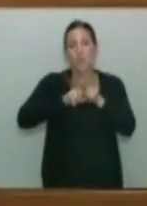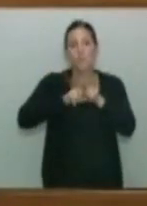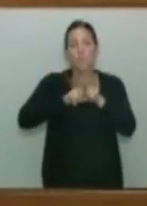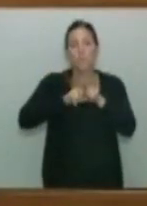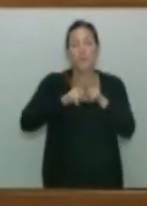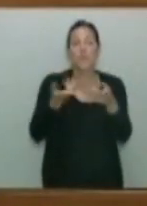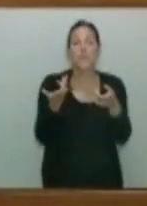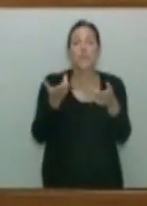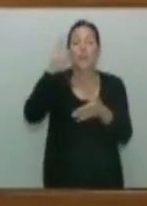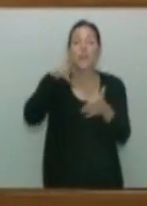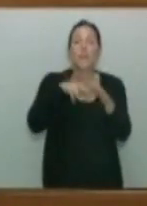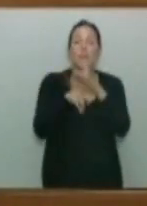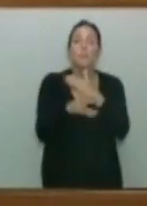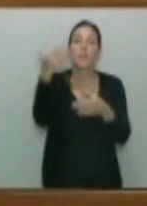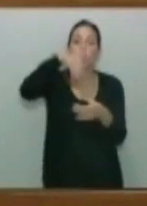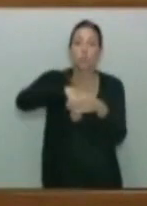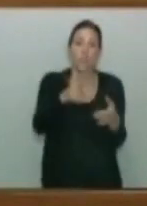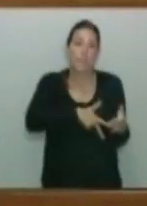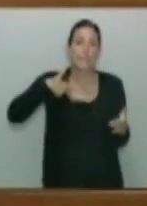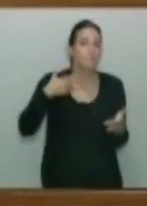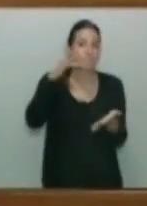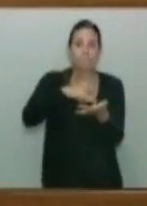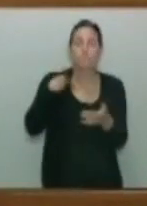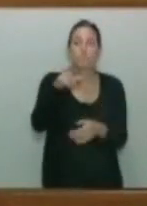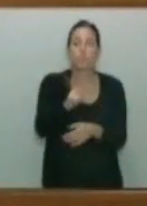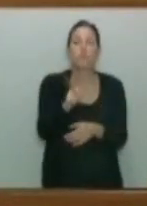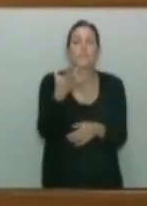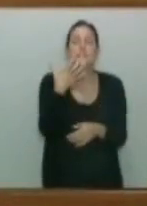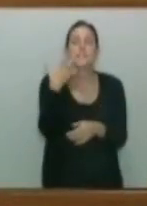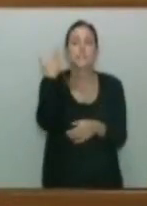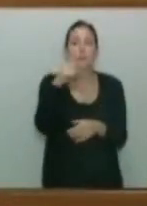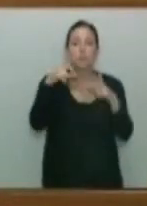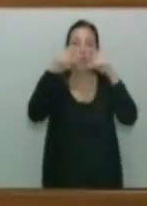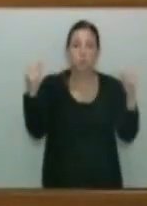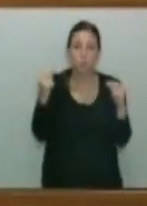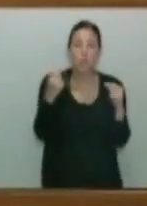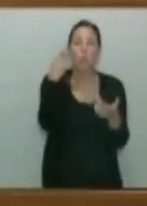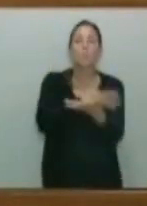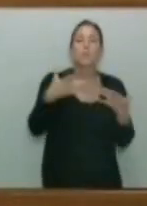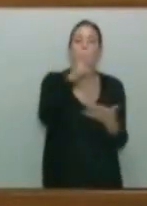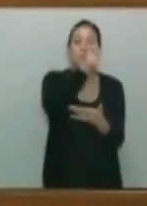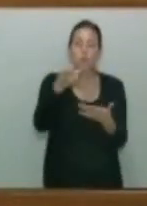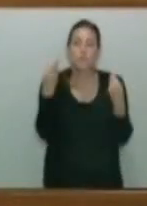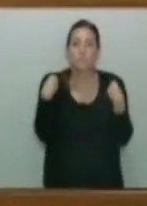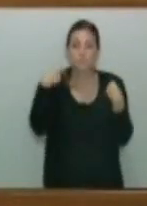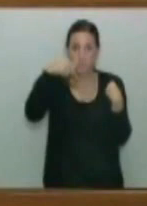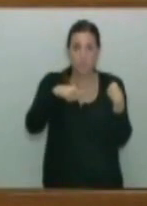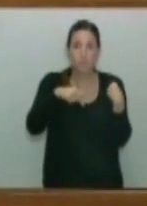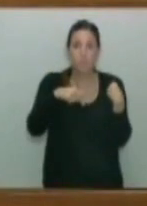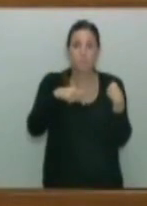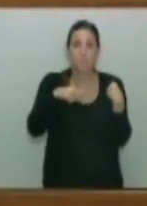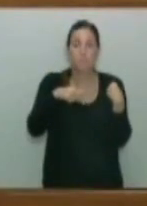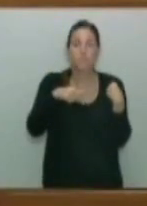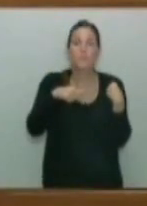electoral general. Y no podía ser de otra manera, si tenemos en cuenta que Asturias tiene 1 millón de habitantes, está dividida en 3